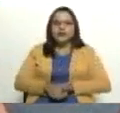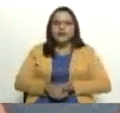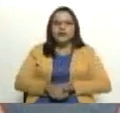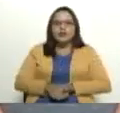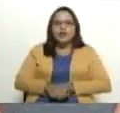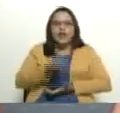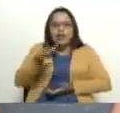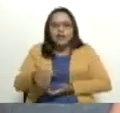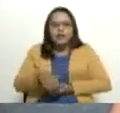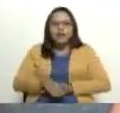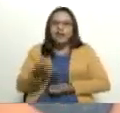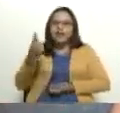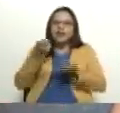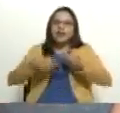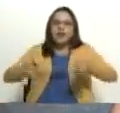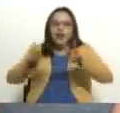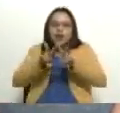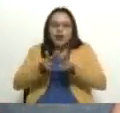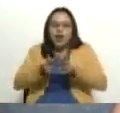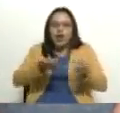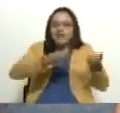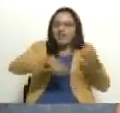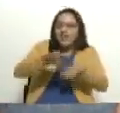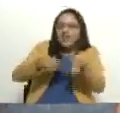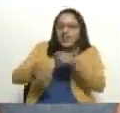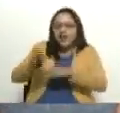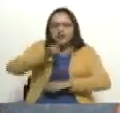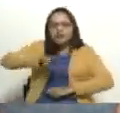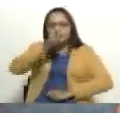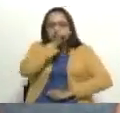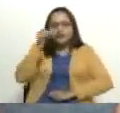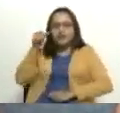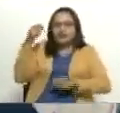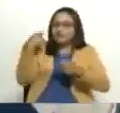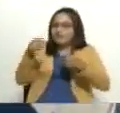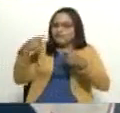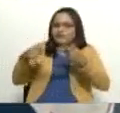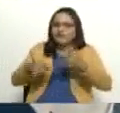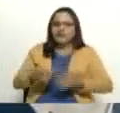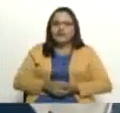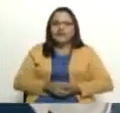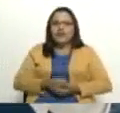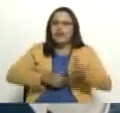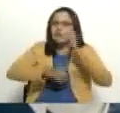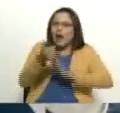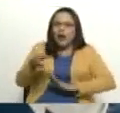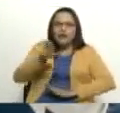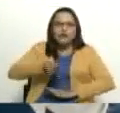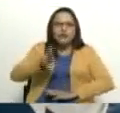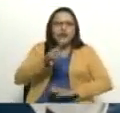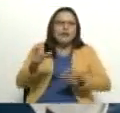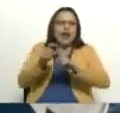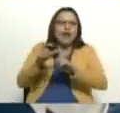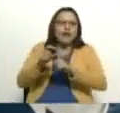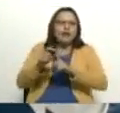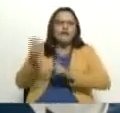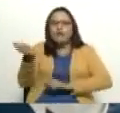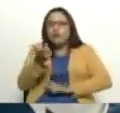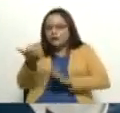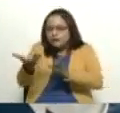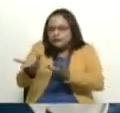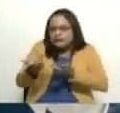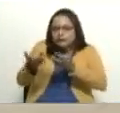los antivalores, al consumo y tráfico de drogas, etcétera, etcétera. Las más comerciales y más populares logran